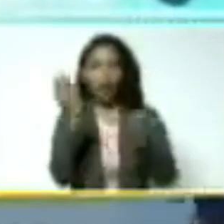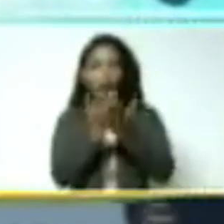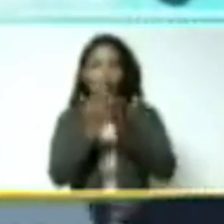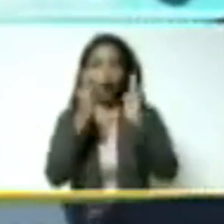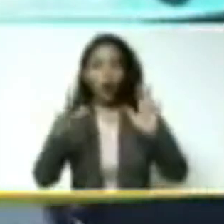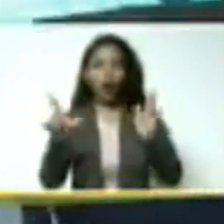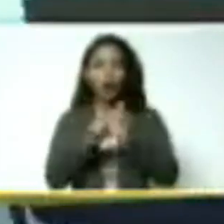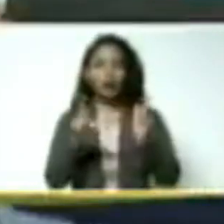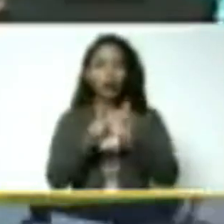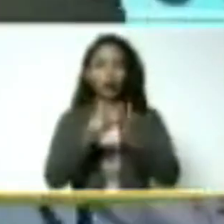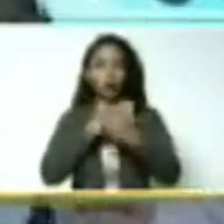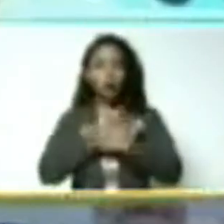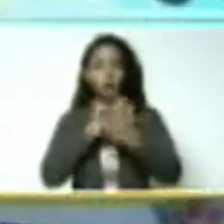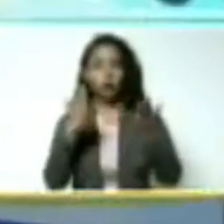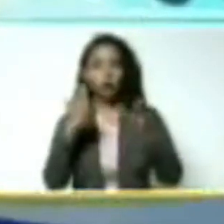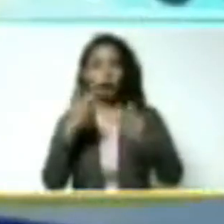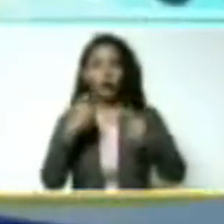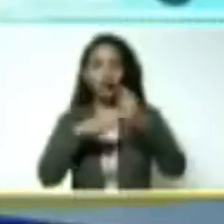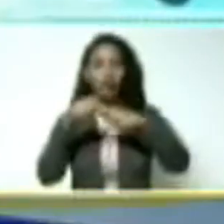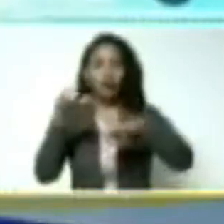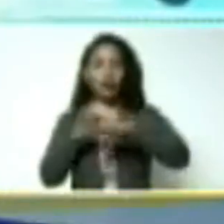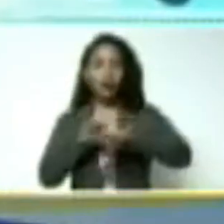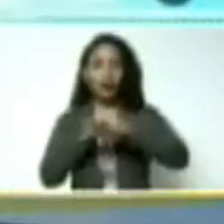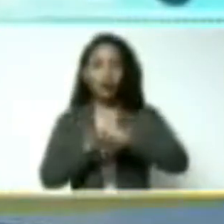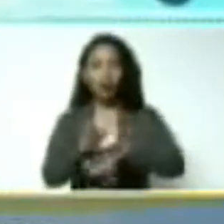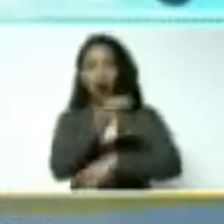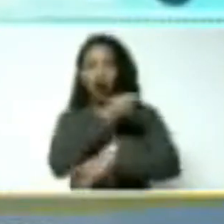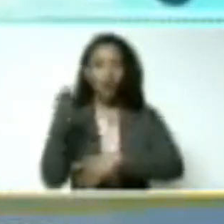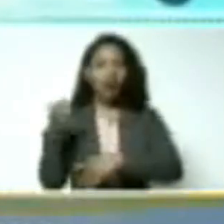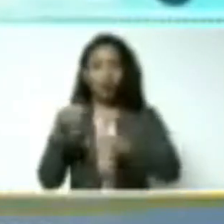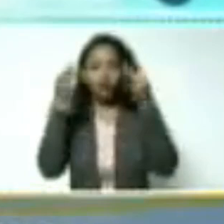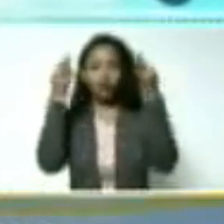y el liceo, ofertarles zapatos de la mayor calidad,